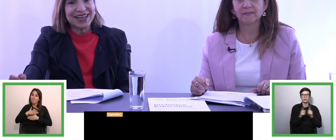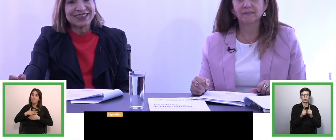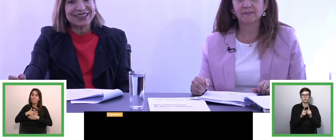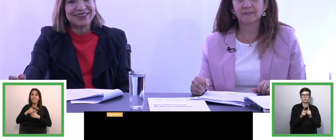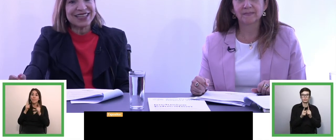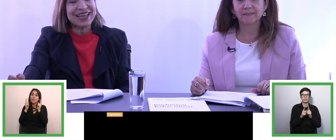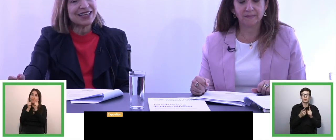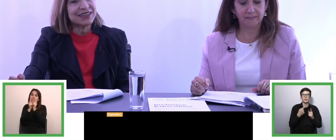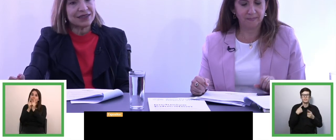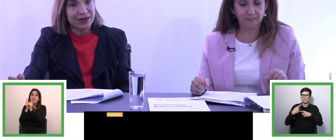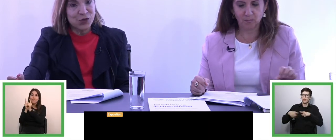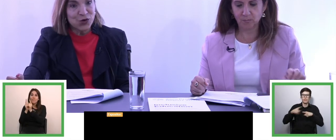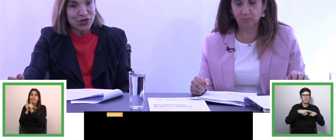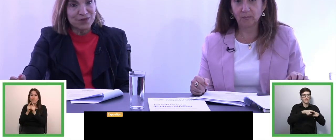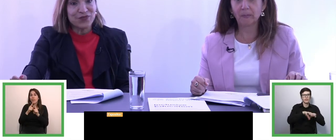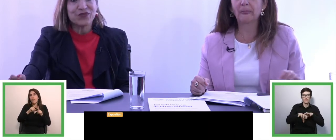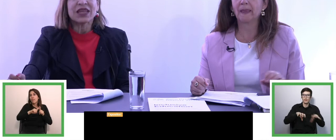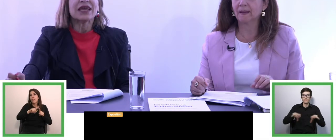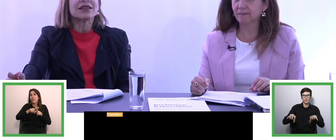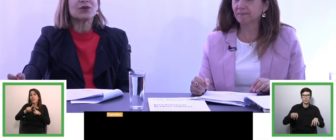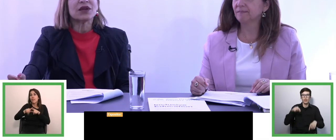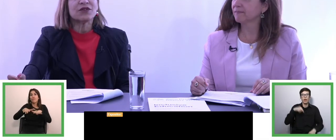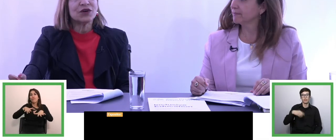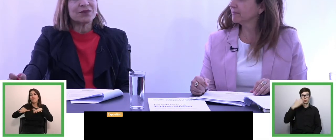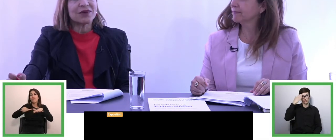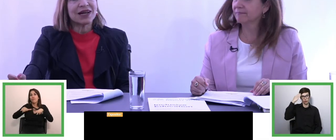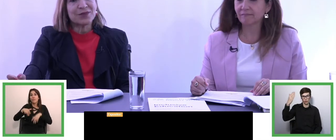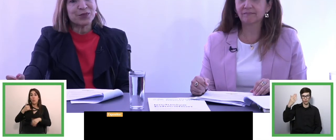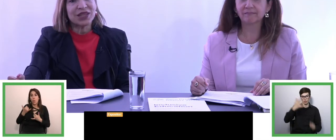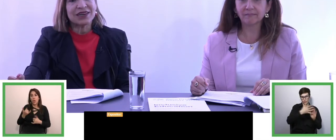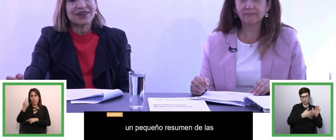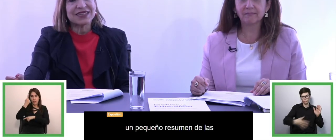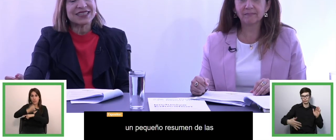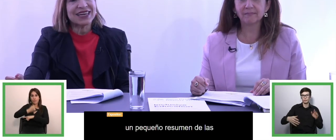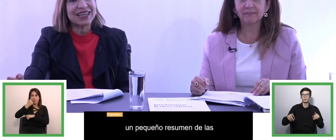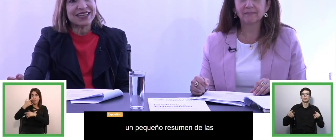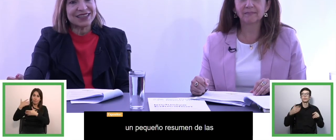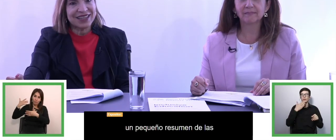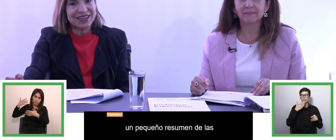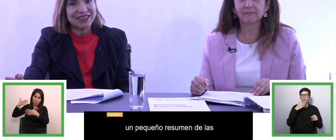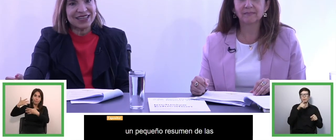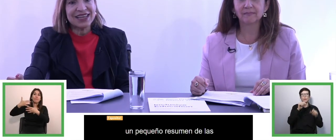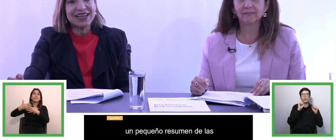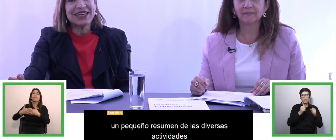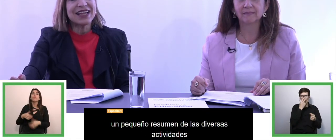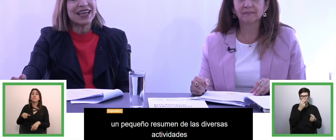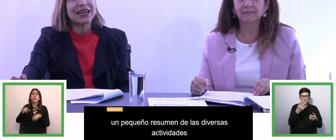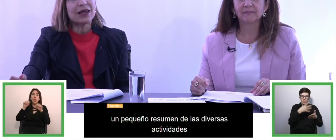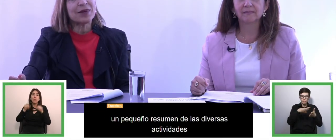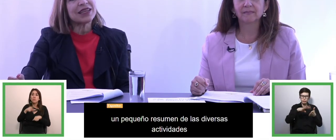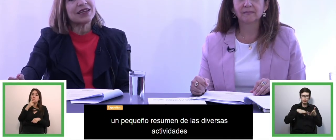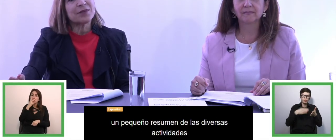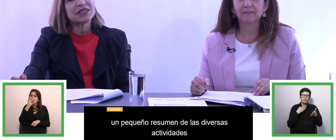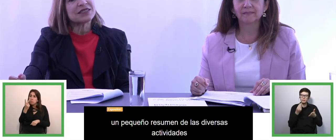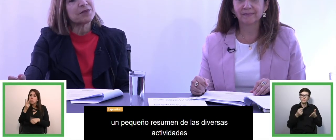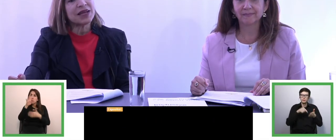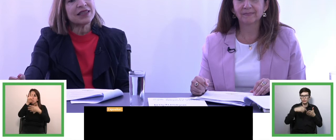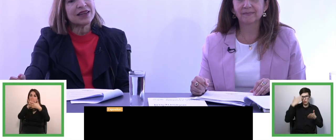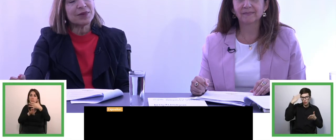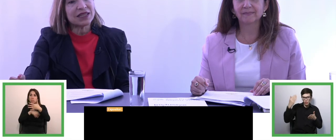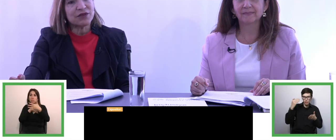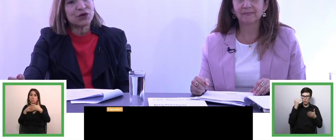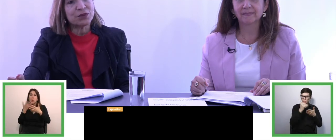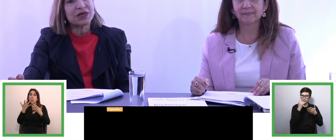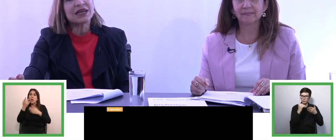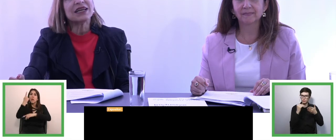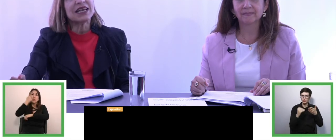diversas actividades que tendremos hoy. De igual forma, pueden revisar la agenda del día en la página principal